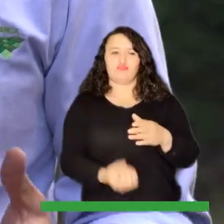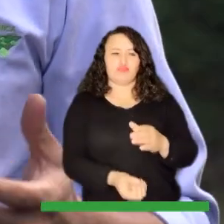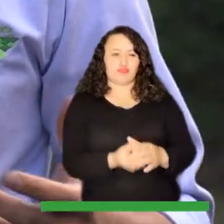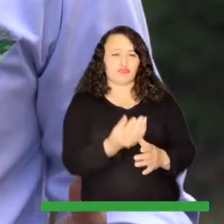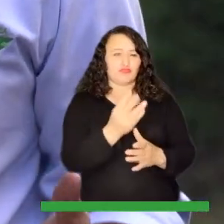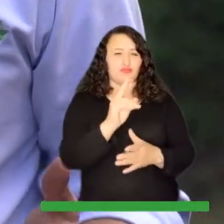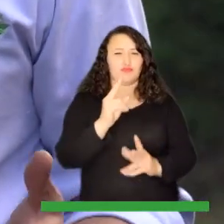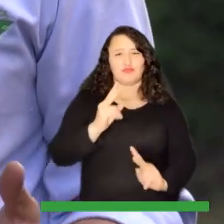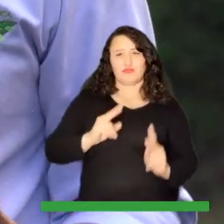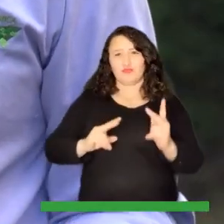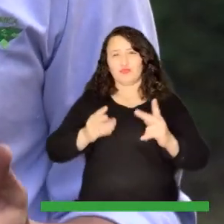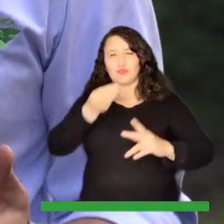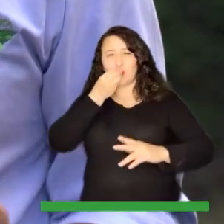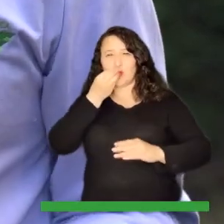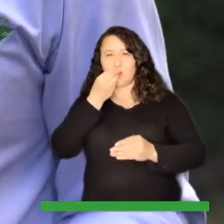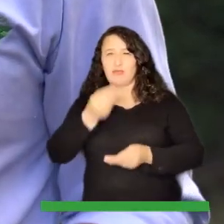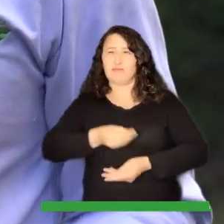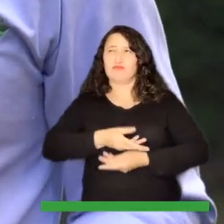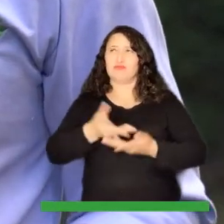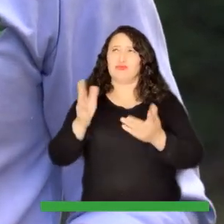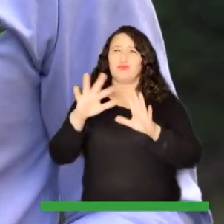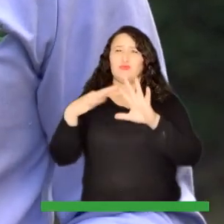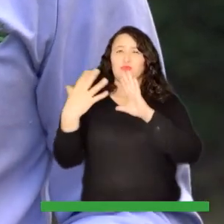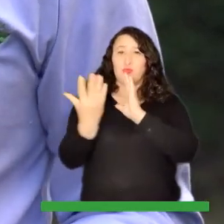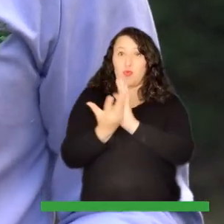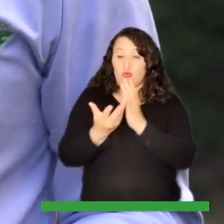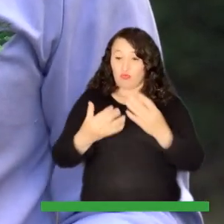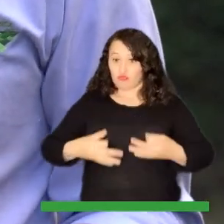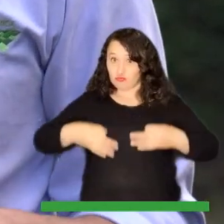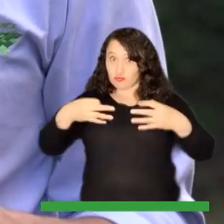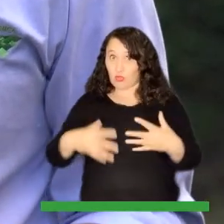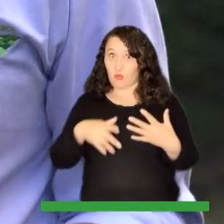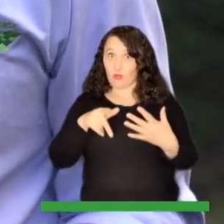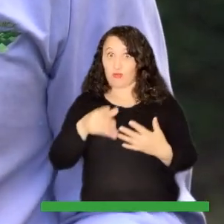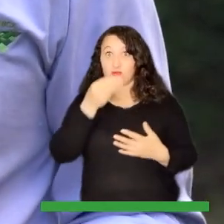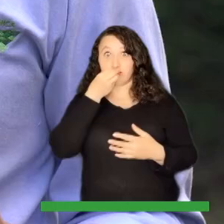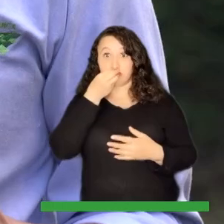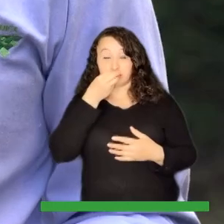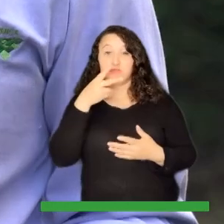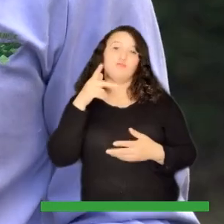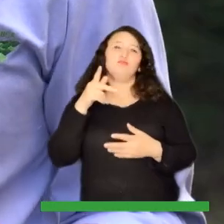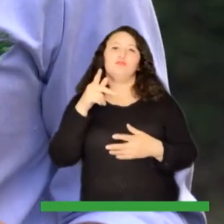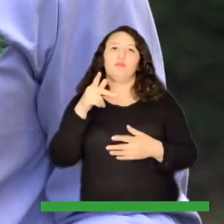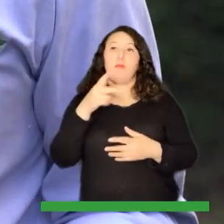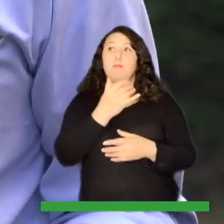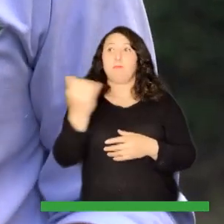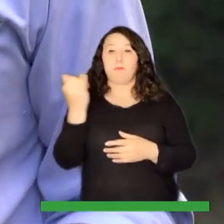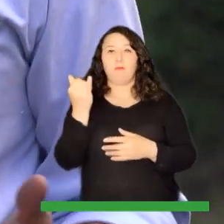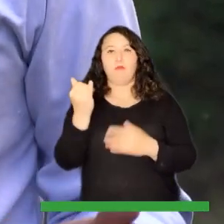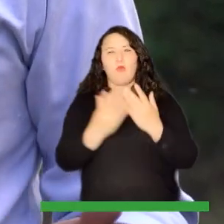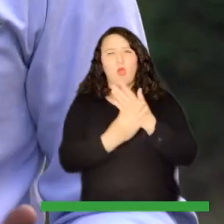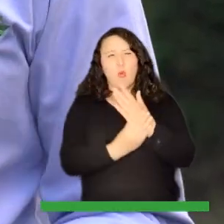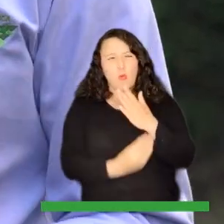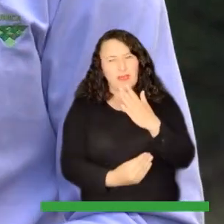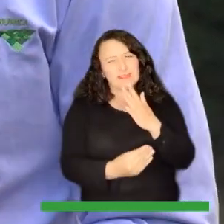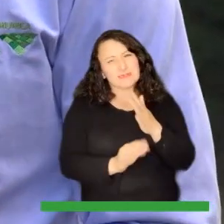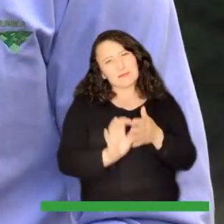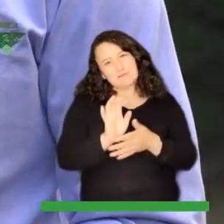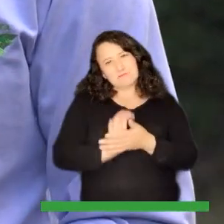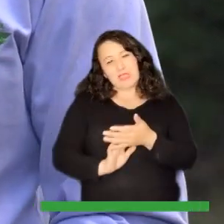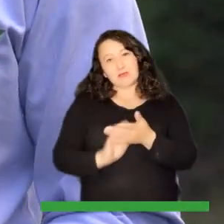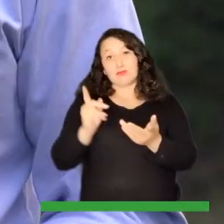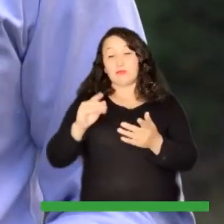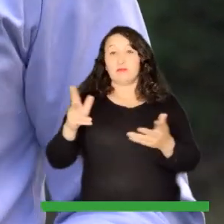alimentos a todo el mundo, que ayudan a garantizar la seguridad alimentaria de sus poblaciones, a reducir la pobreza extrema y también hacer su